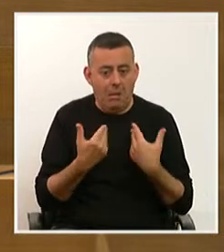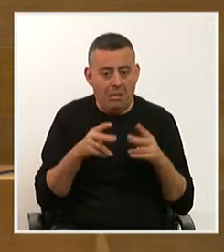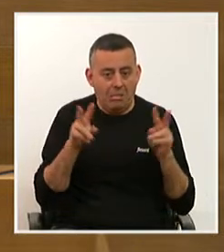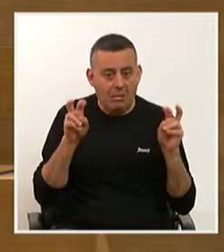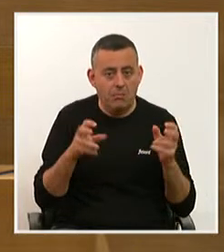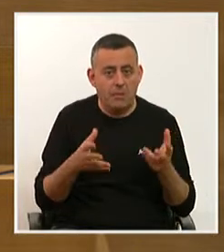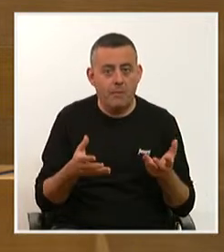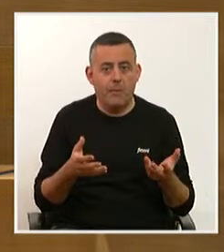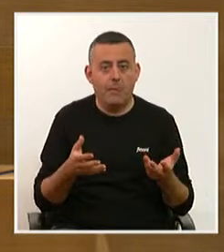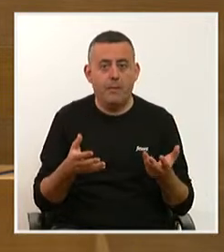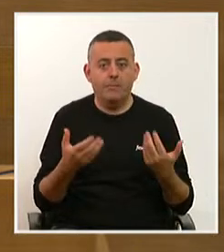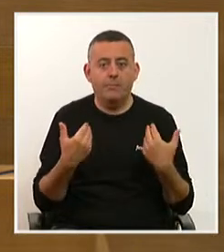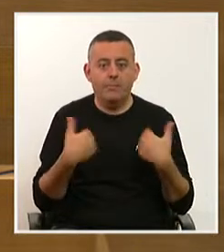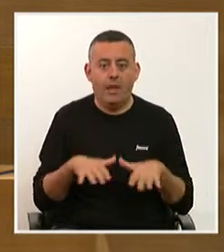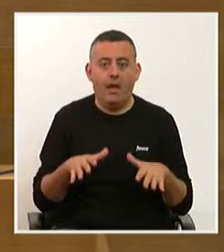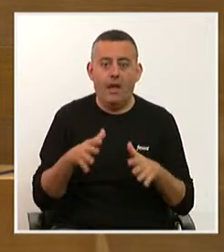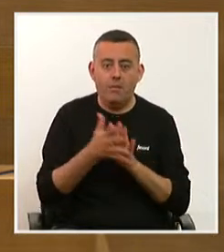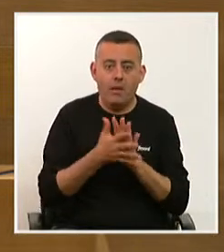que